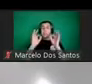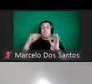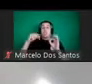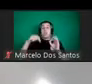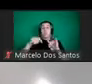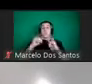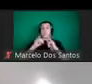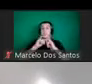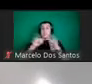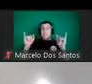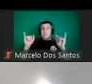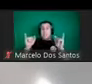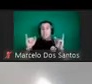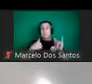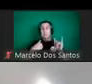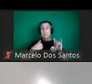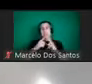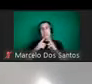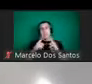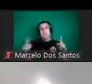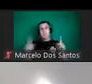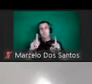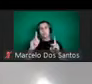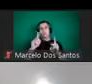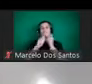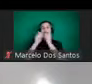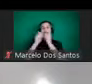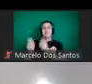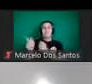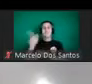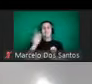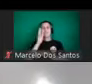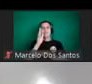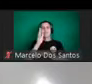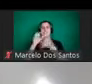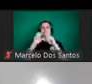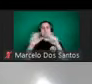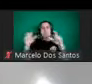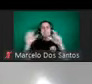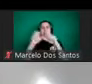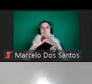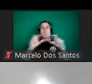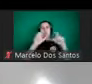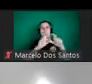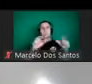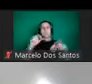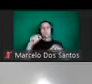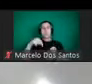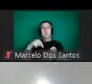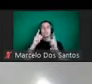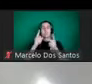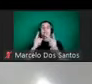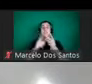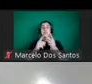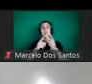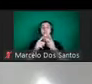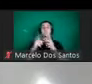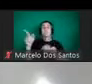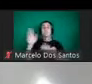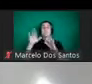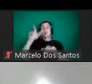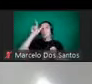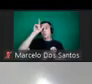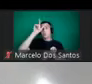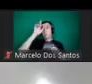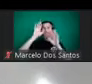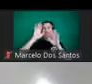tanto tiempo, porque después tienen el desarrollo del foro, también las palabras de apertura de las dos representantes de las organizaciones ya